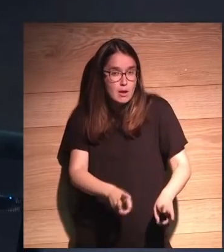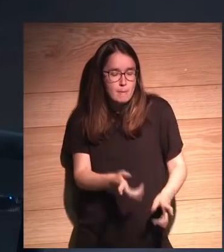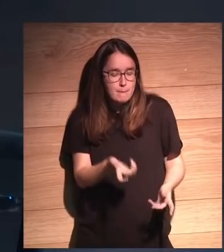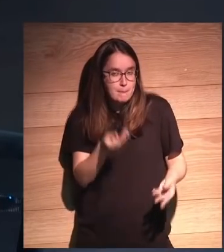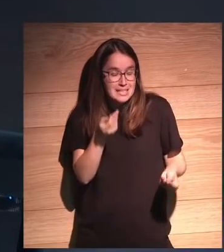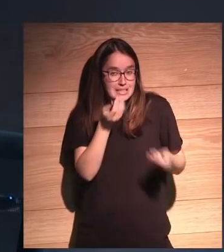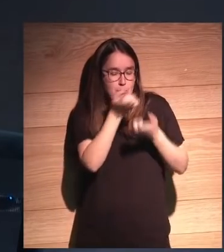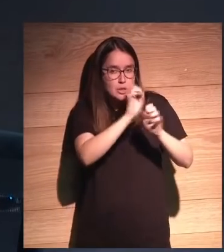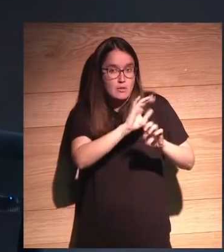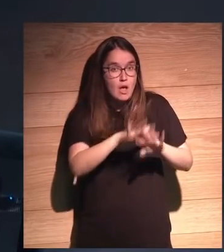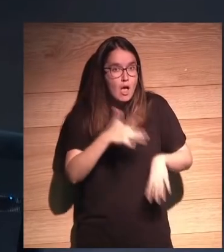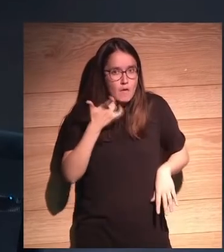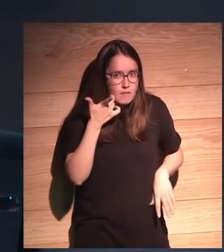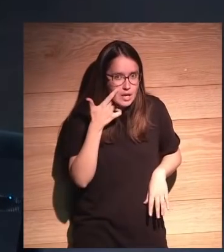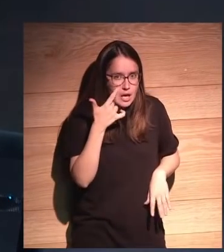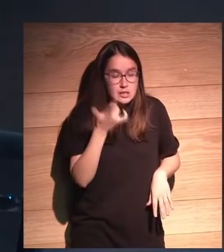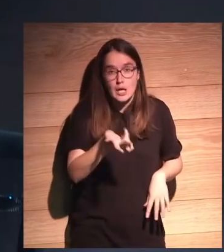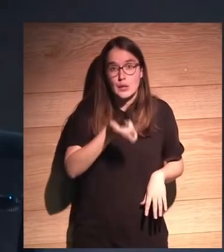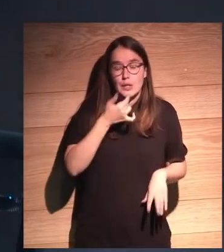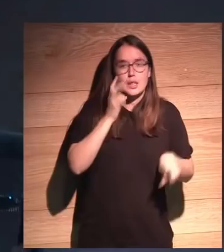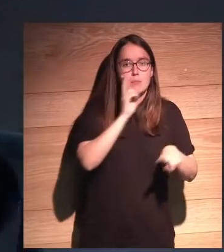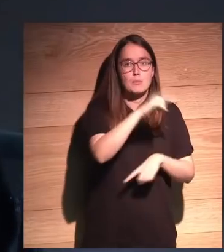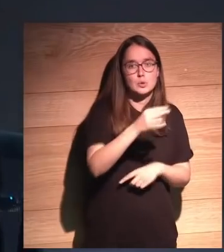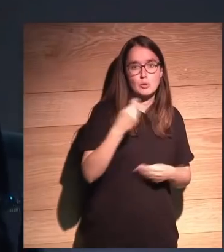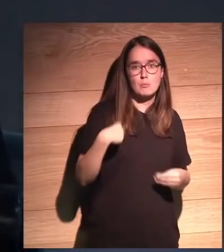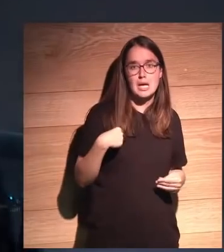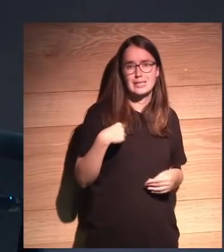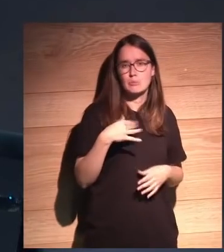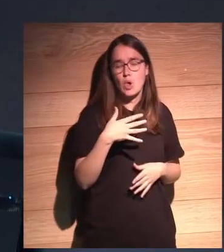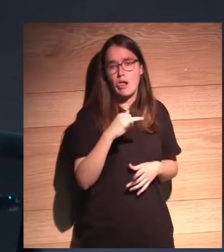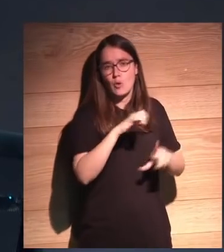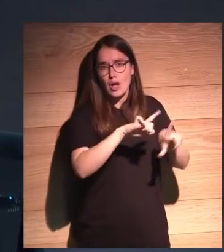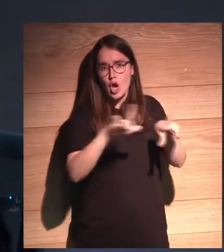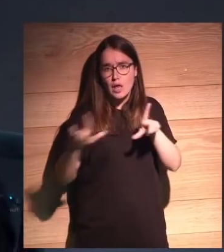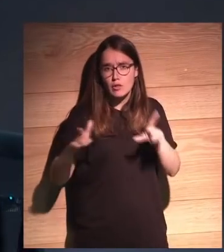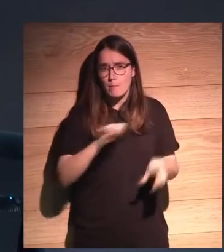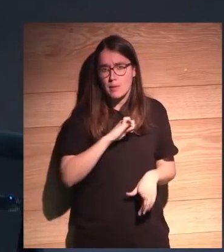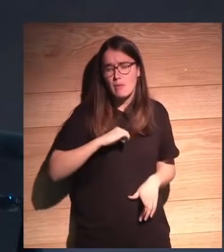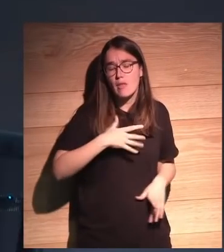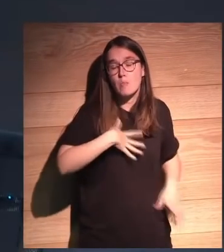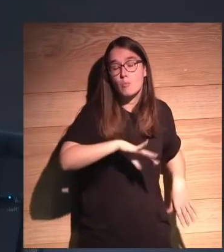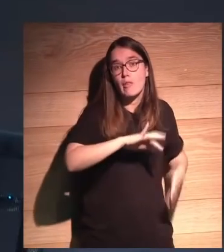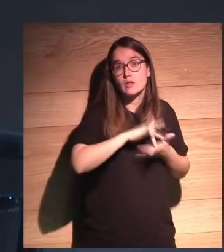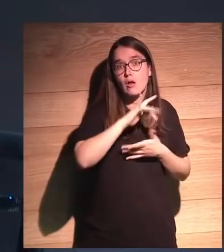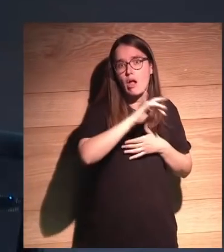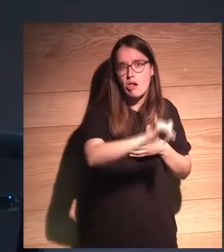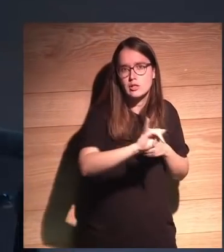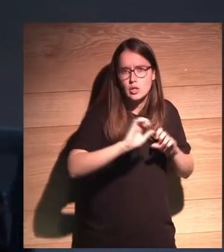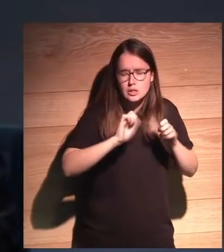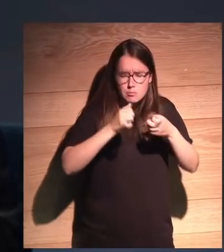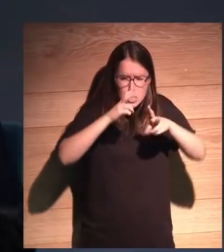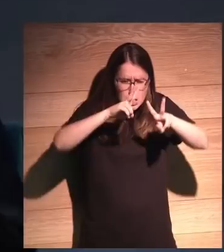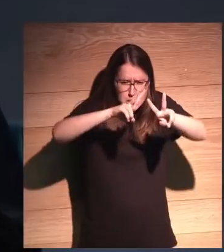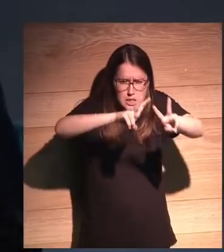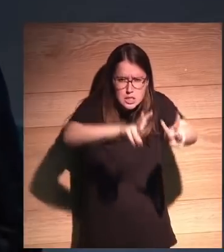inesperados, ¿no? Pues fíjate, dicen que en tal museo de no sé dónde, en tal colección privada puede que haya tal, y entonces empiezas a